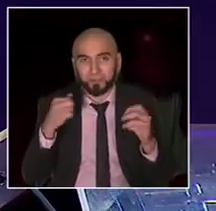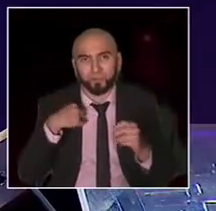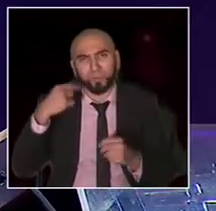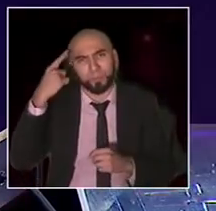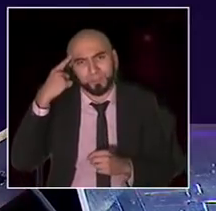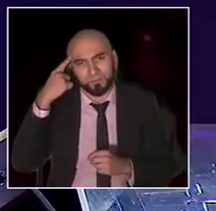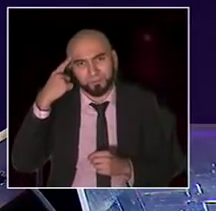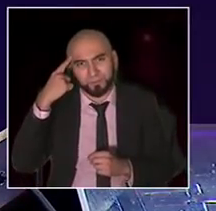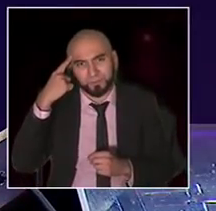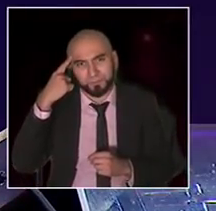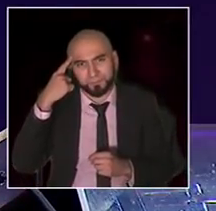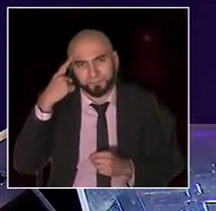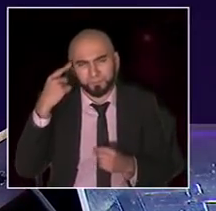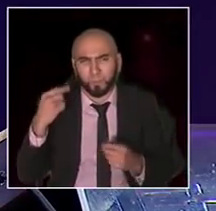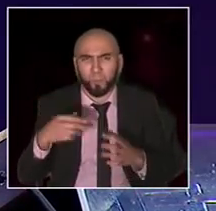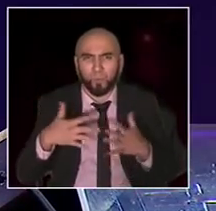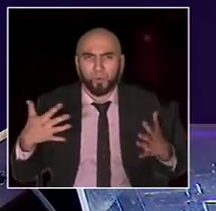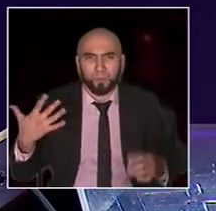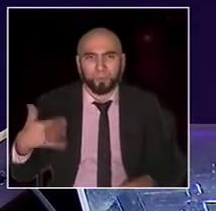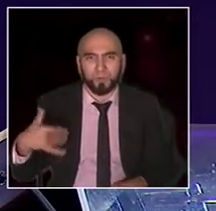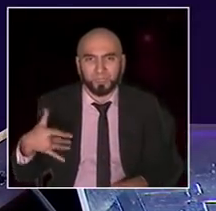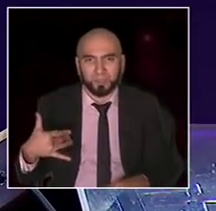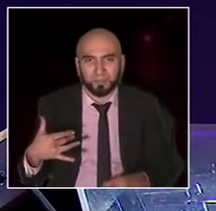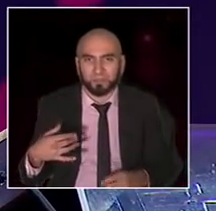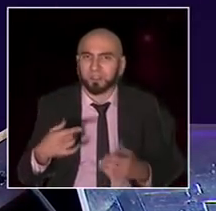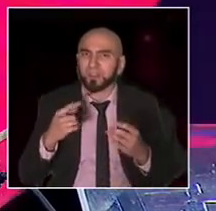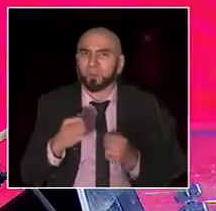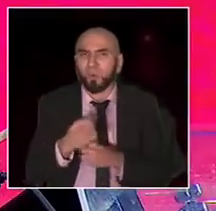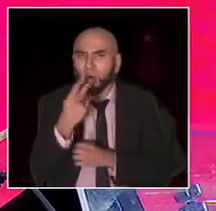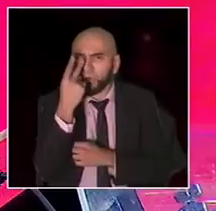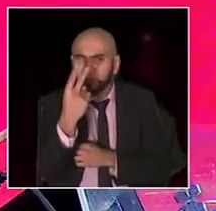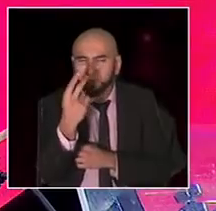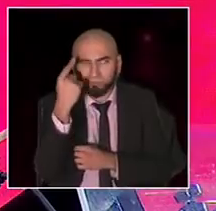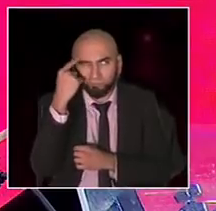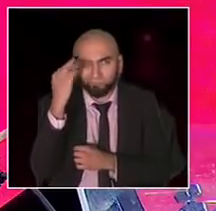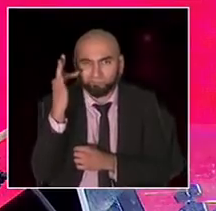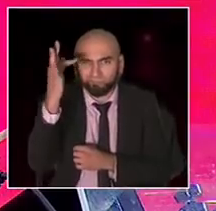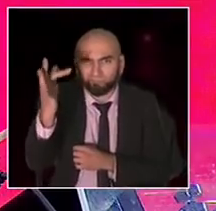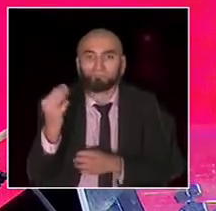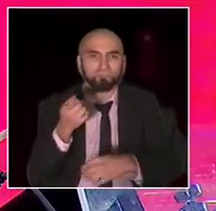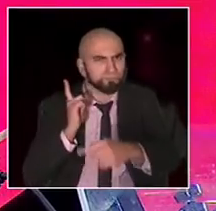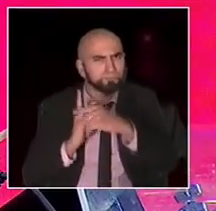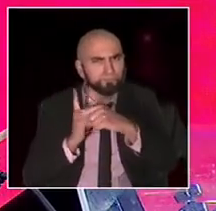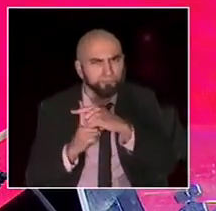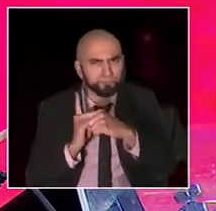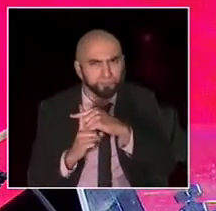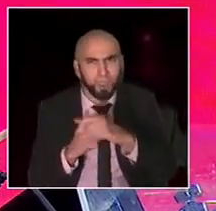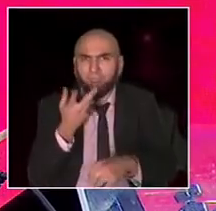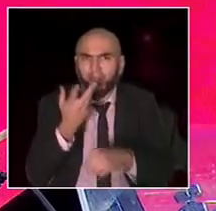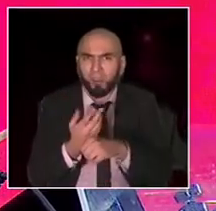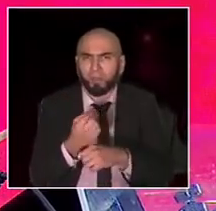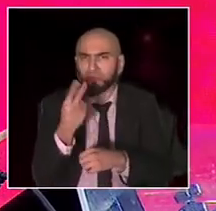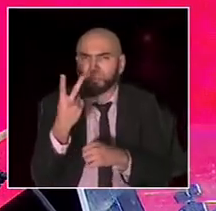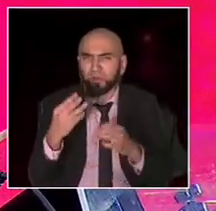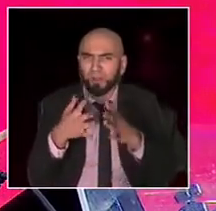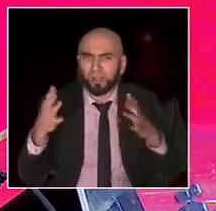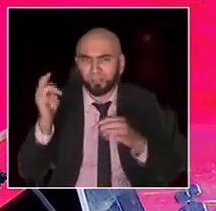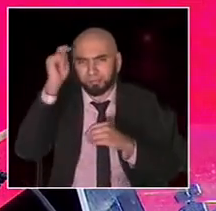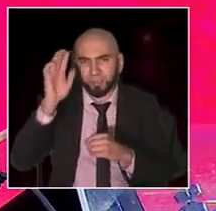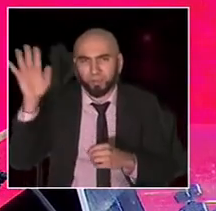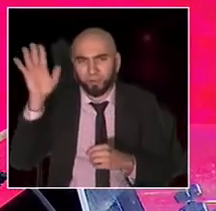que es muy importante en esto tener una visión optimista. Hay dos grandes teorías de la historia.